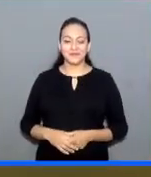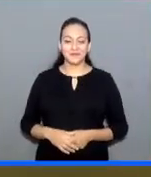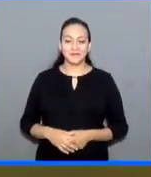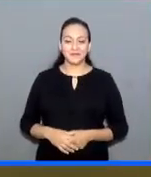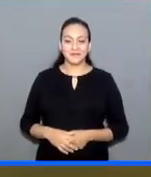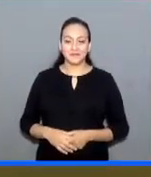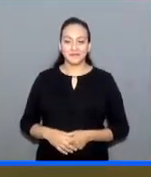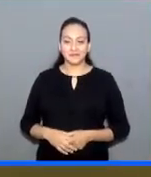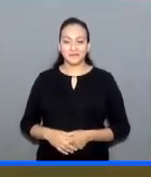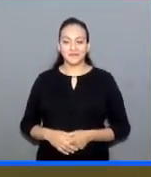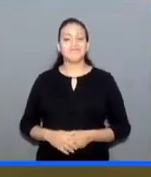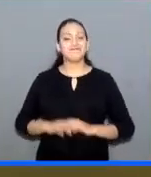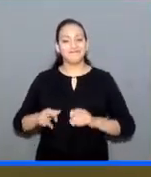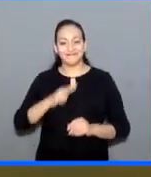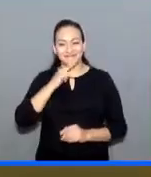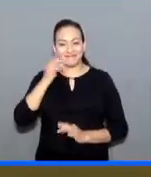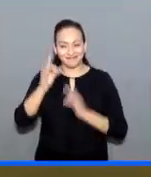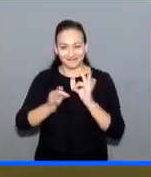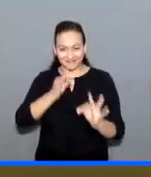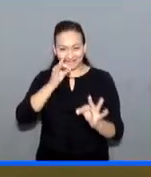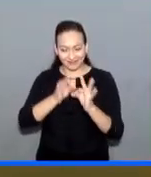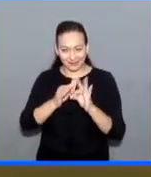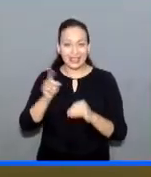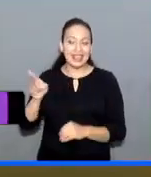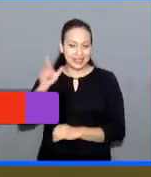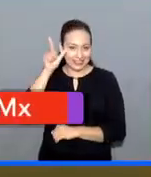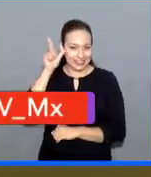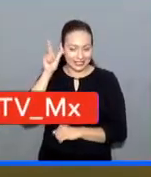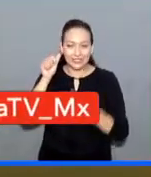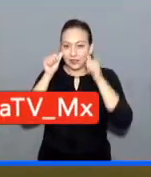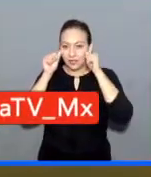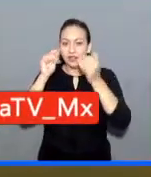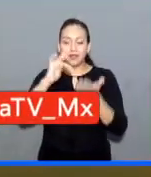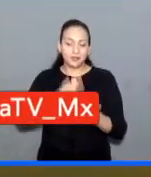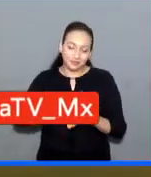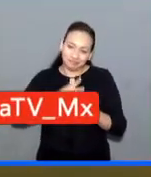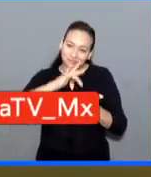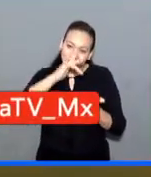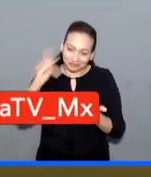Así concluimos esta emisión. Soy Laura Murillo y les invito a continuar en la